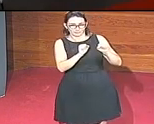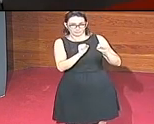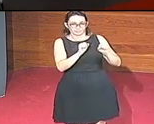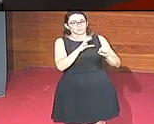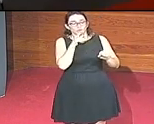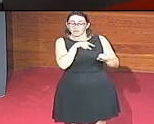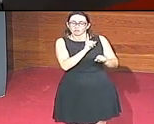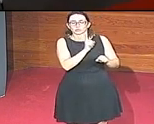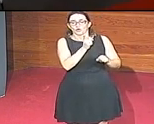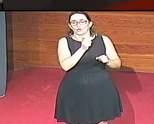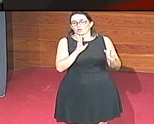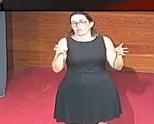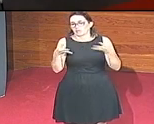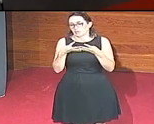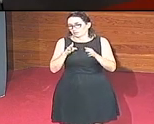internet